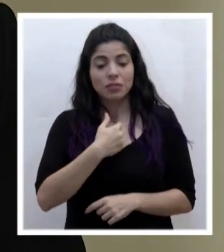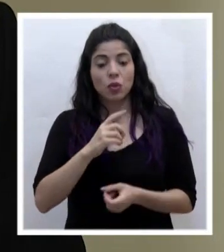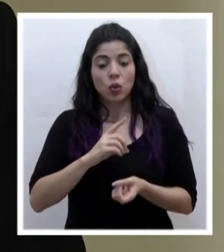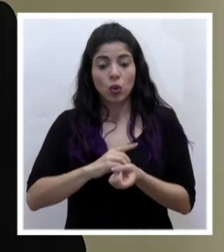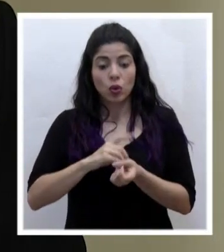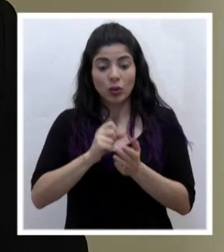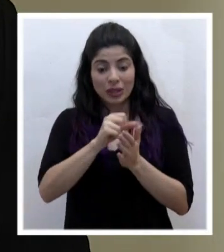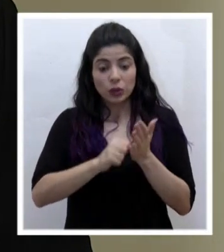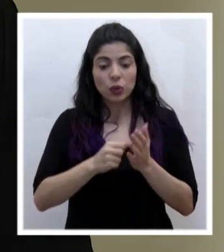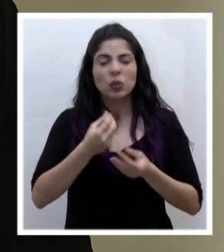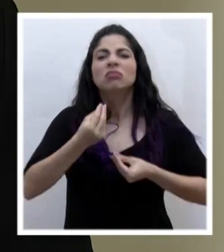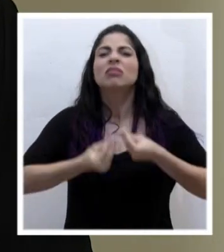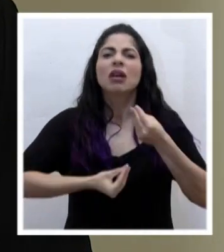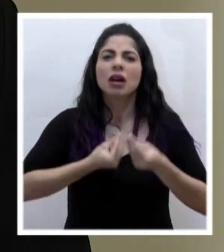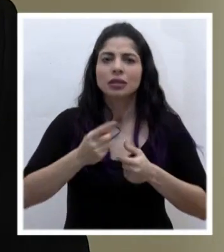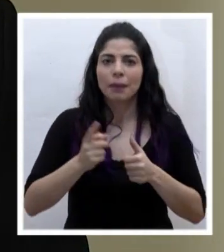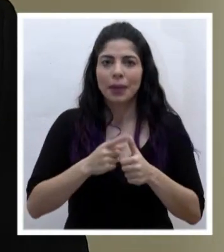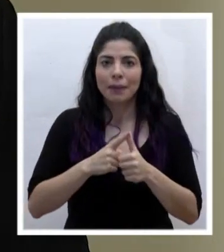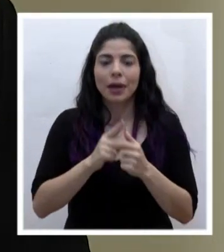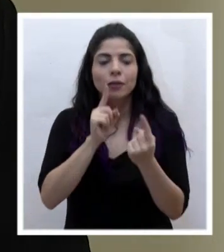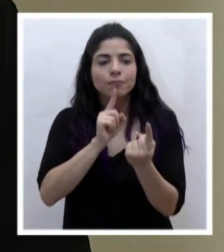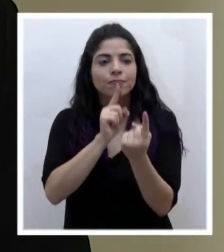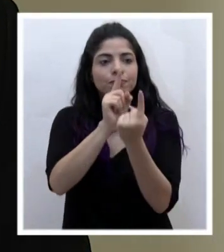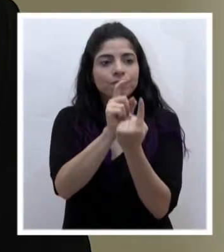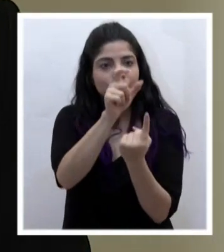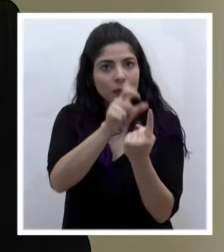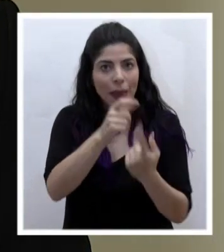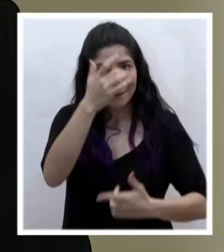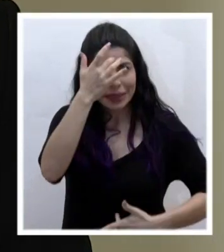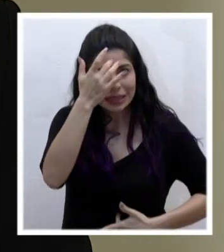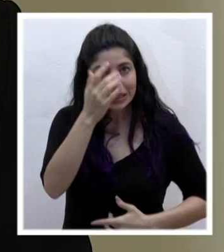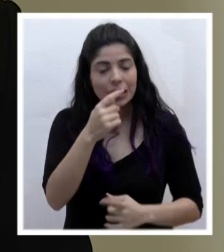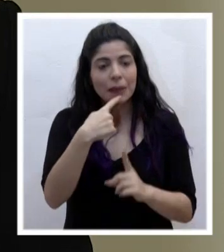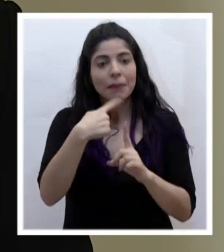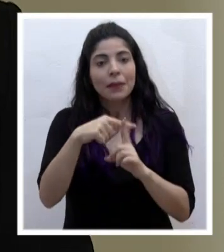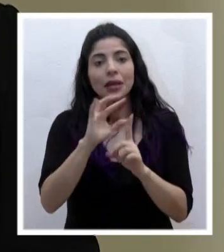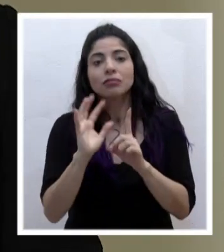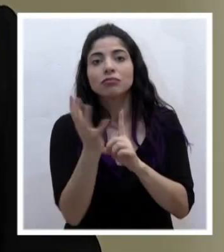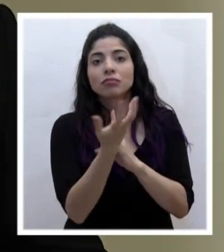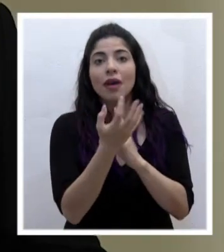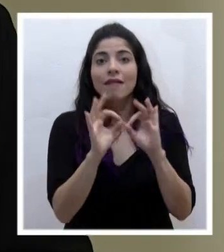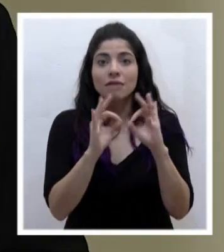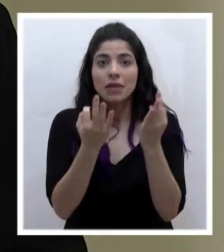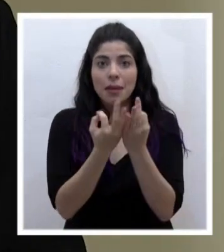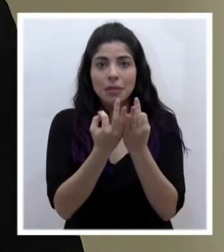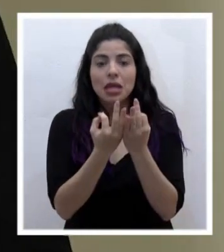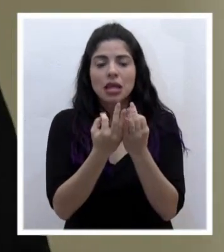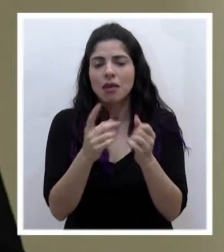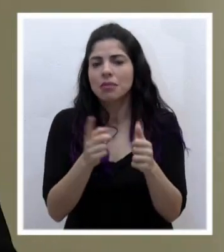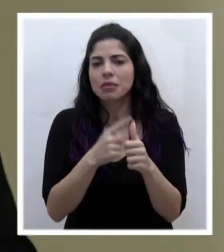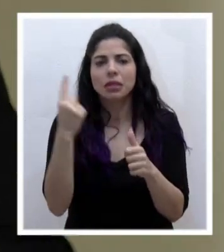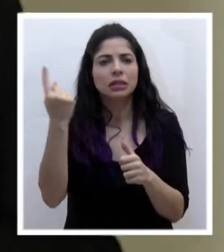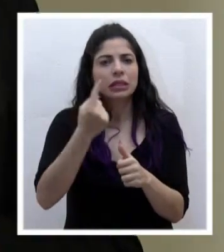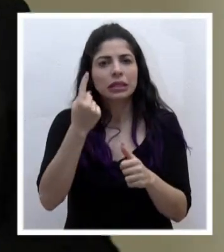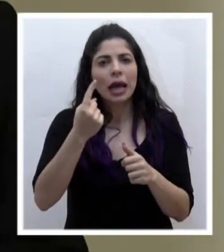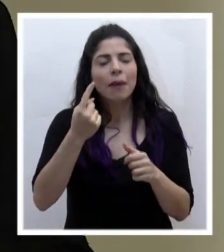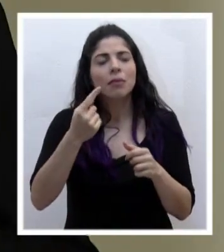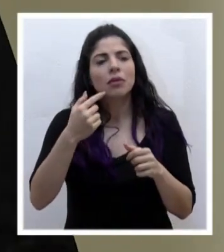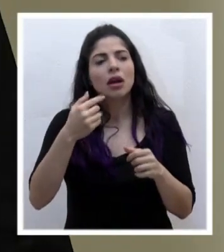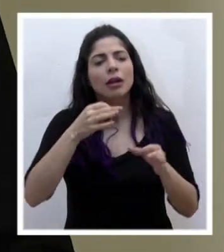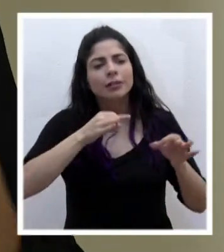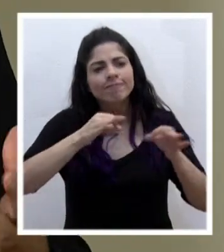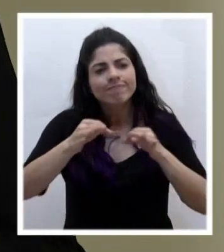como cirujano es reunirse con el paciente, con los familiares y explicarles claramente cuáles son